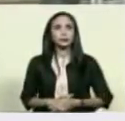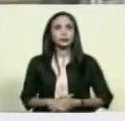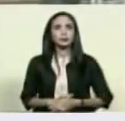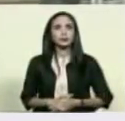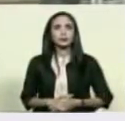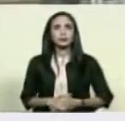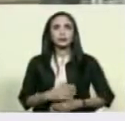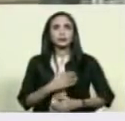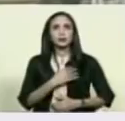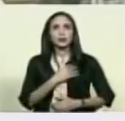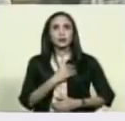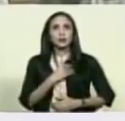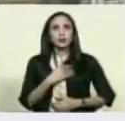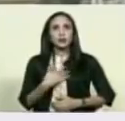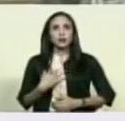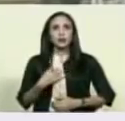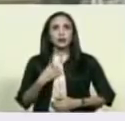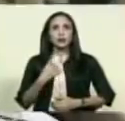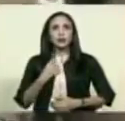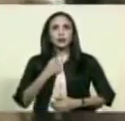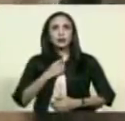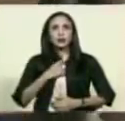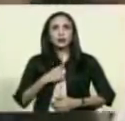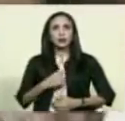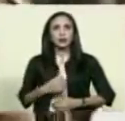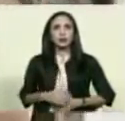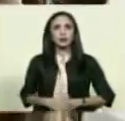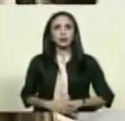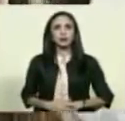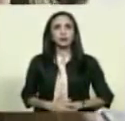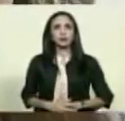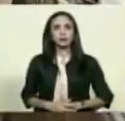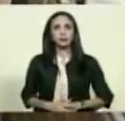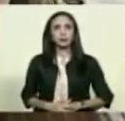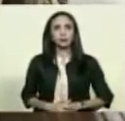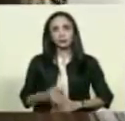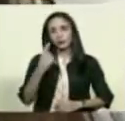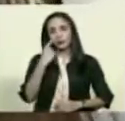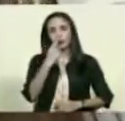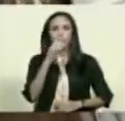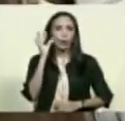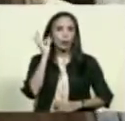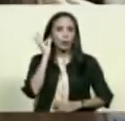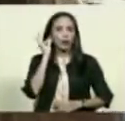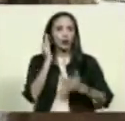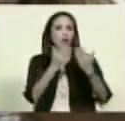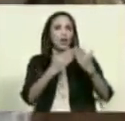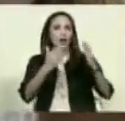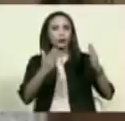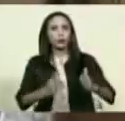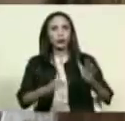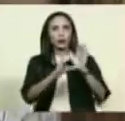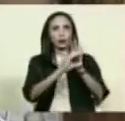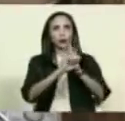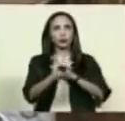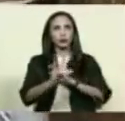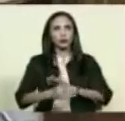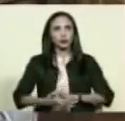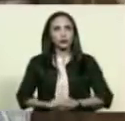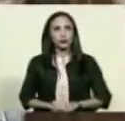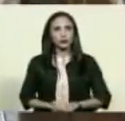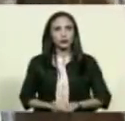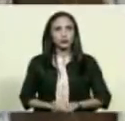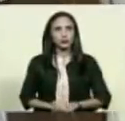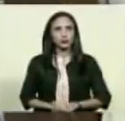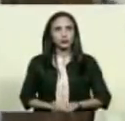de la Federación de Educación Media, hoy estudiante universitaria, constituyendo. Está la constituyente